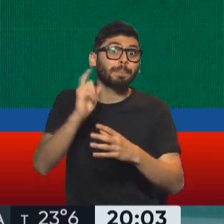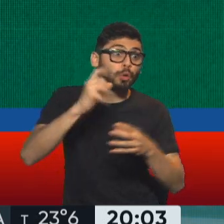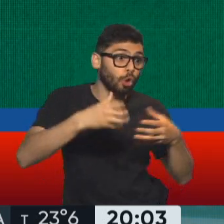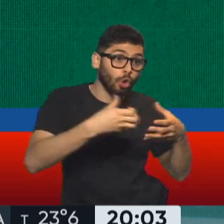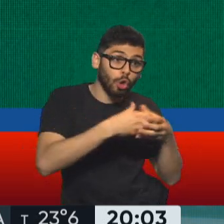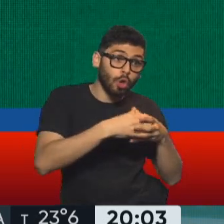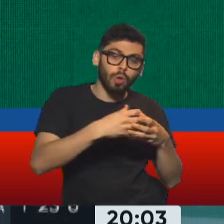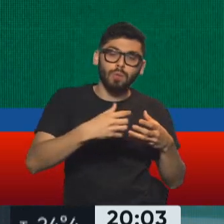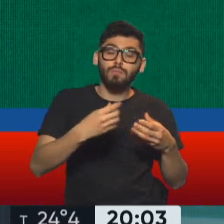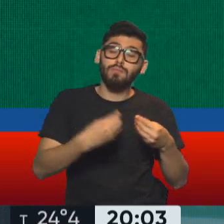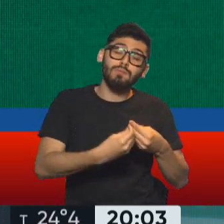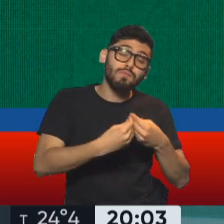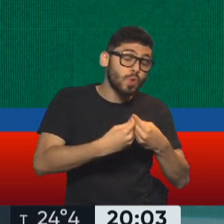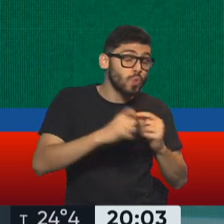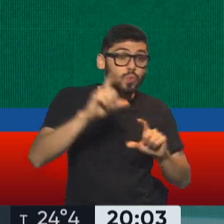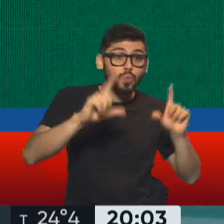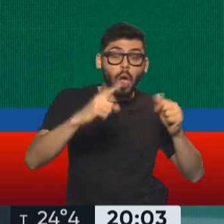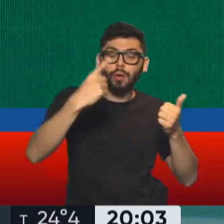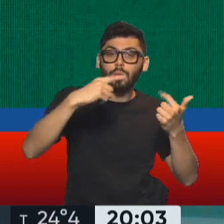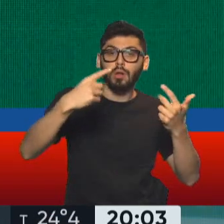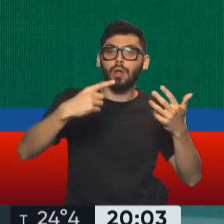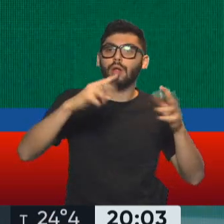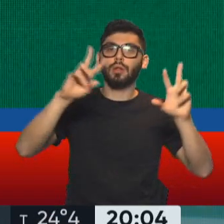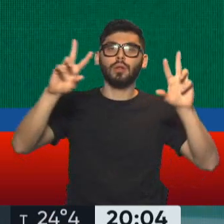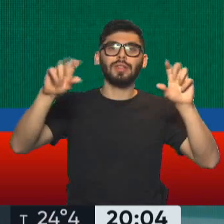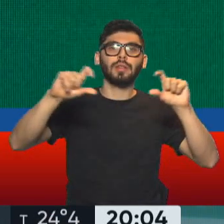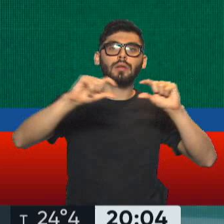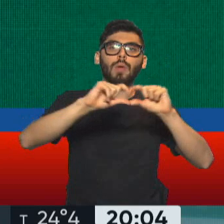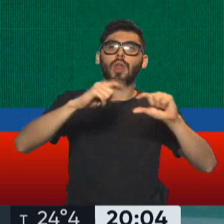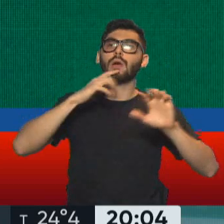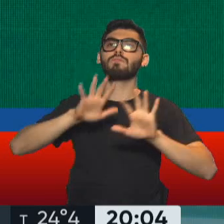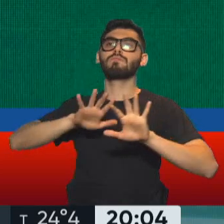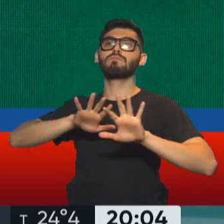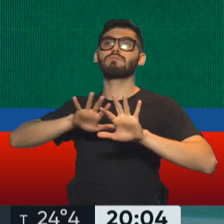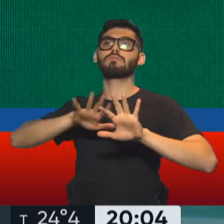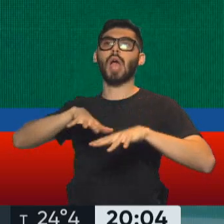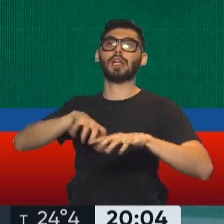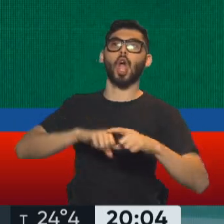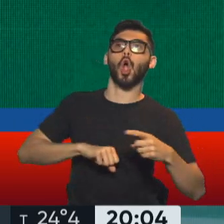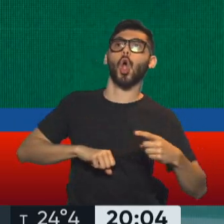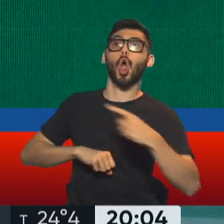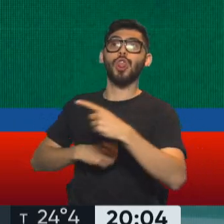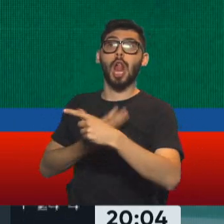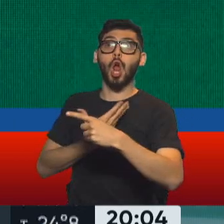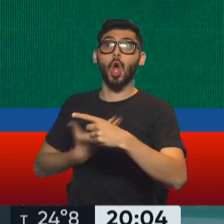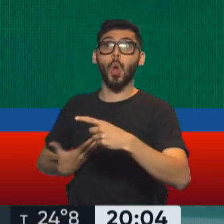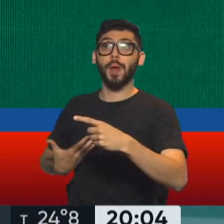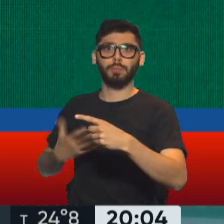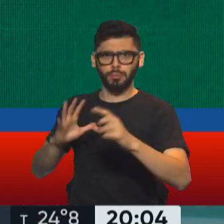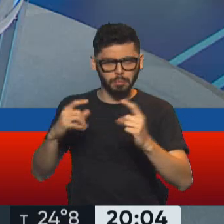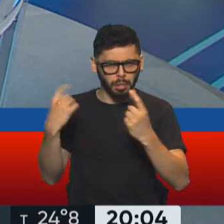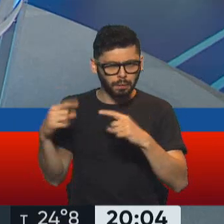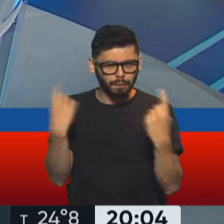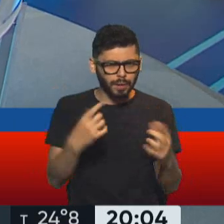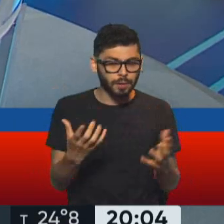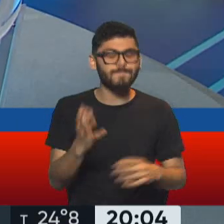estas horas muchos medios de comunicación titulan o presentan esta marcha como una marcha de repudio al gobierno, que es una cosa totalmente diferente, ¿no? Totalmente